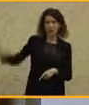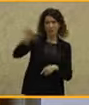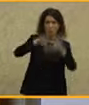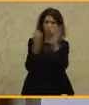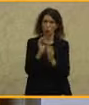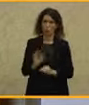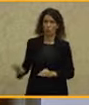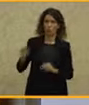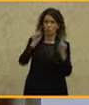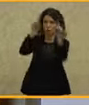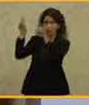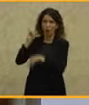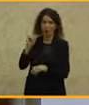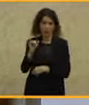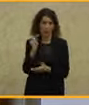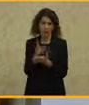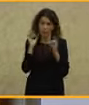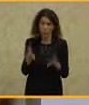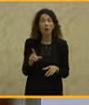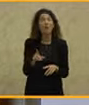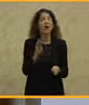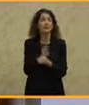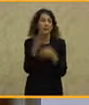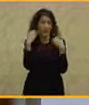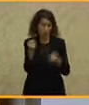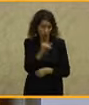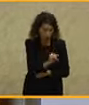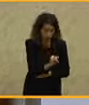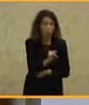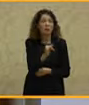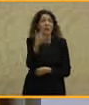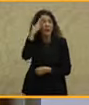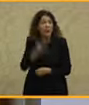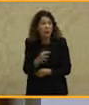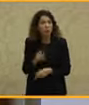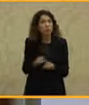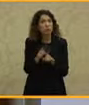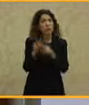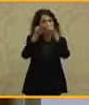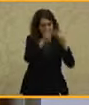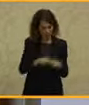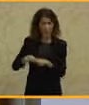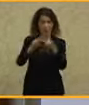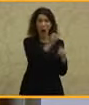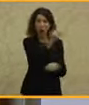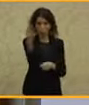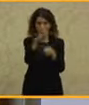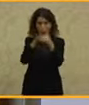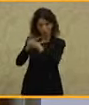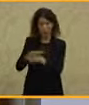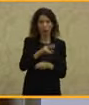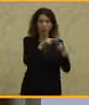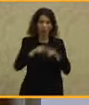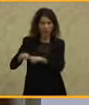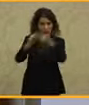del mundo. Aquí tenemos una asistencia sanitaria que creo que hay que revisar en algunos aspectos,